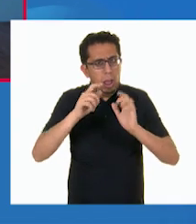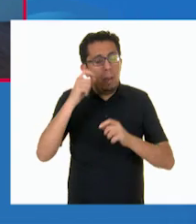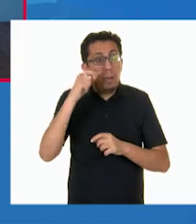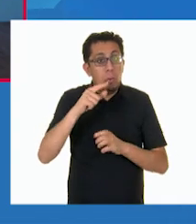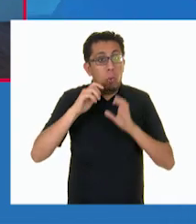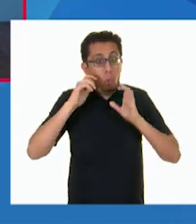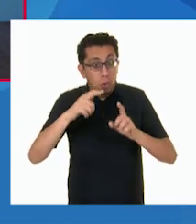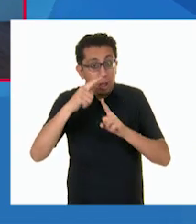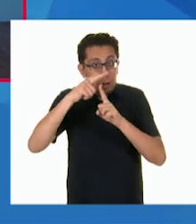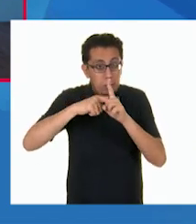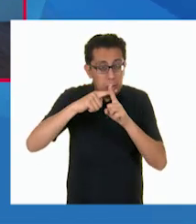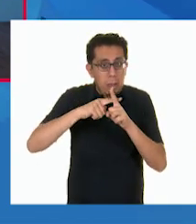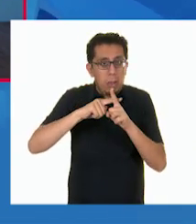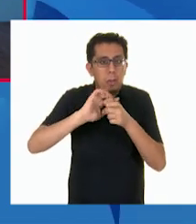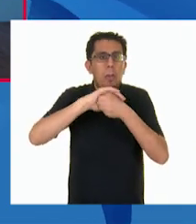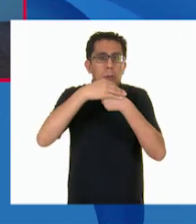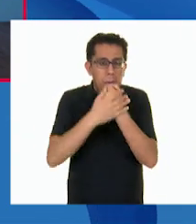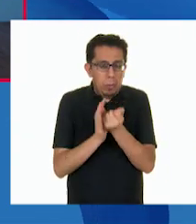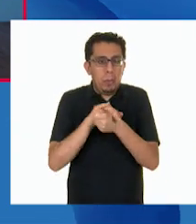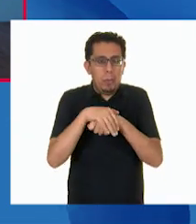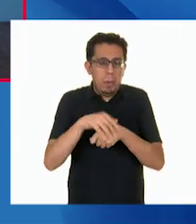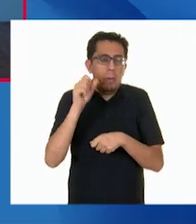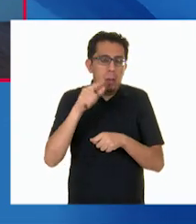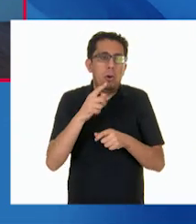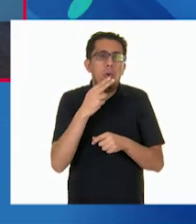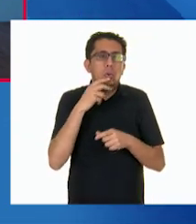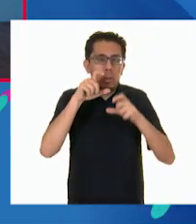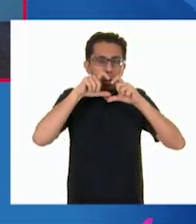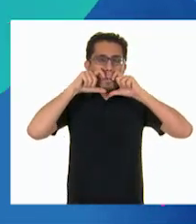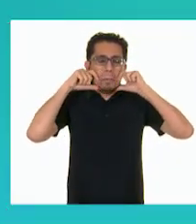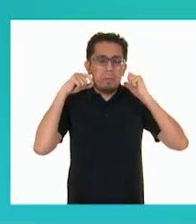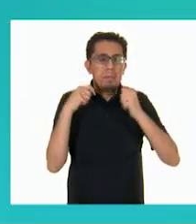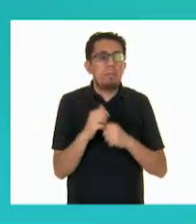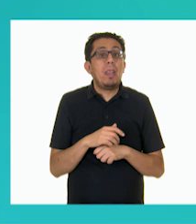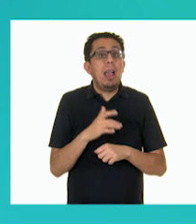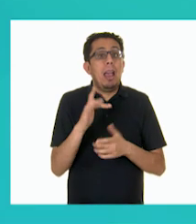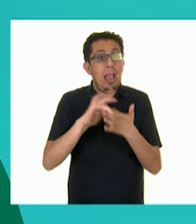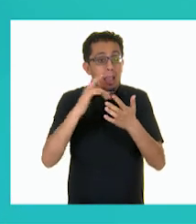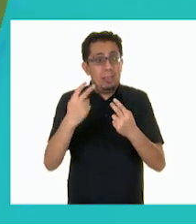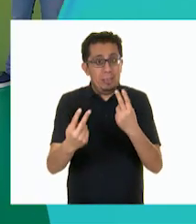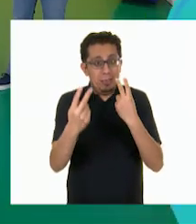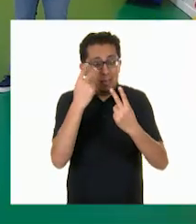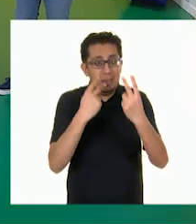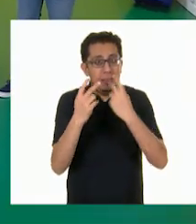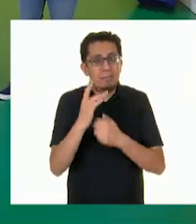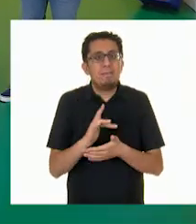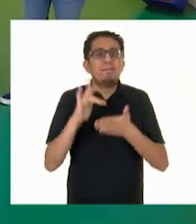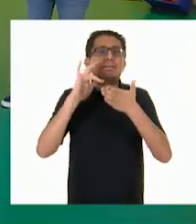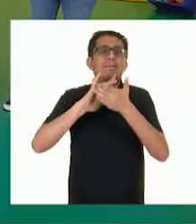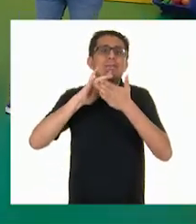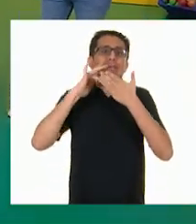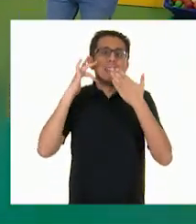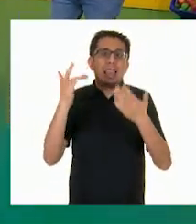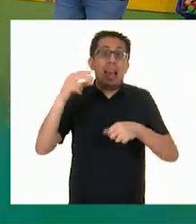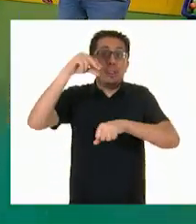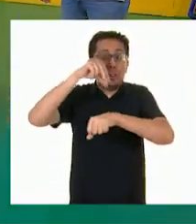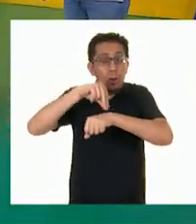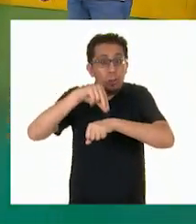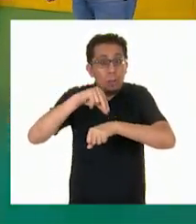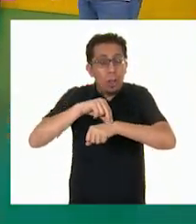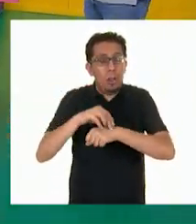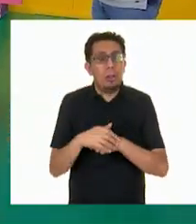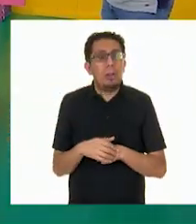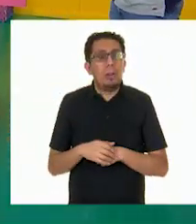temperatura, lávate las manos, utiliza cubrebocas. Muchas gracias por acompañarnos. Muchas gracias, doctora